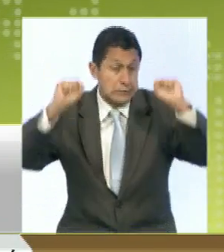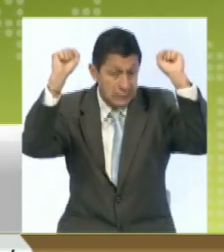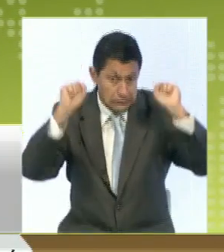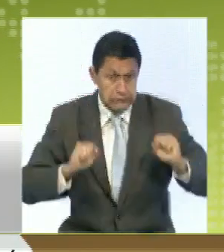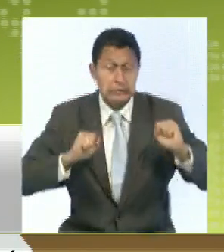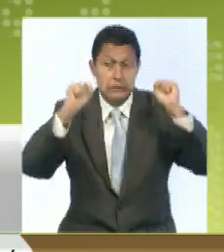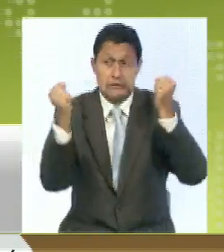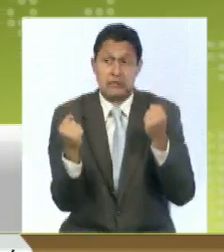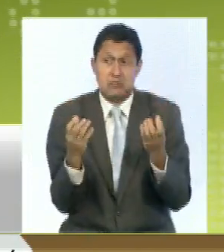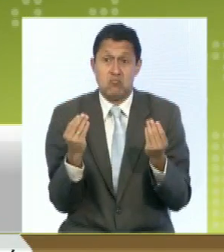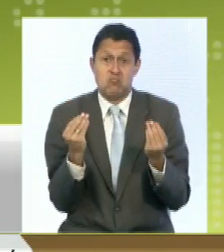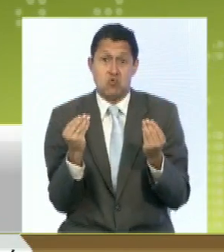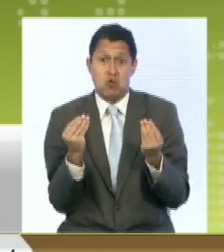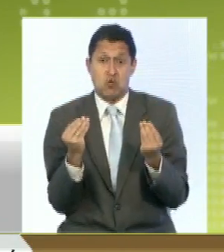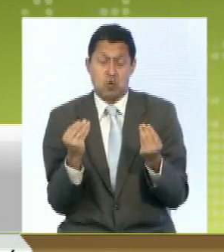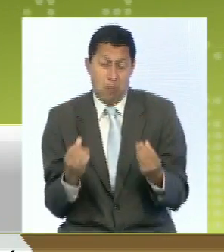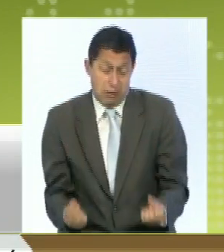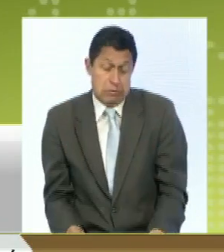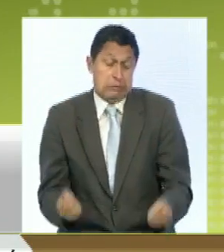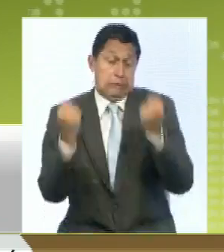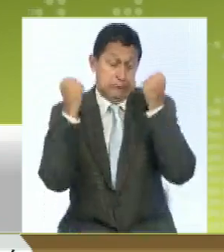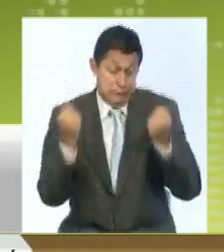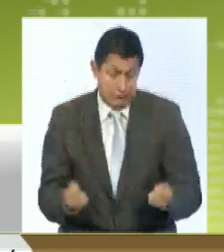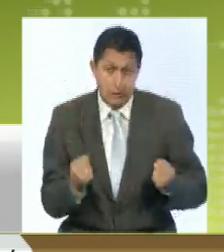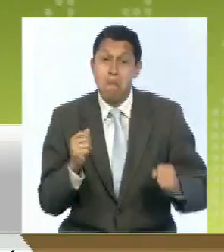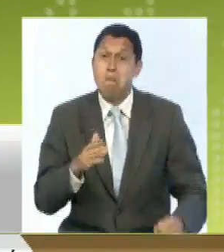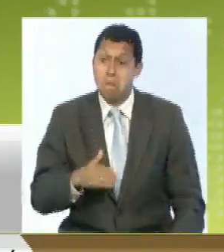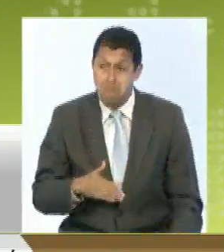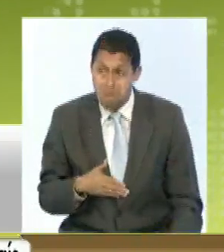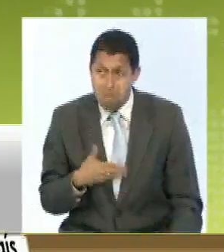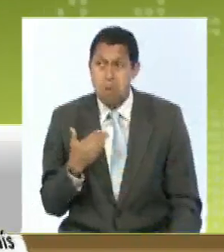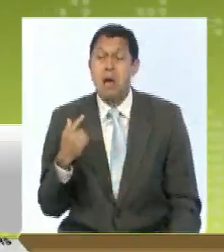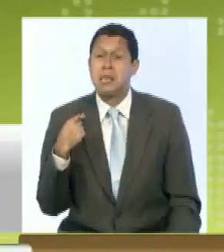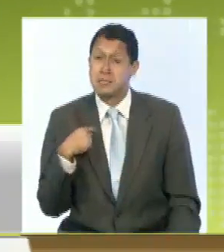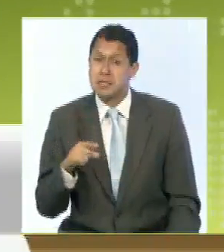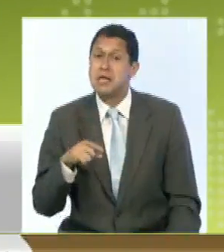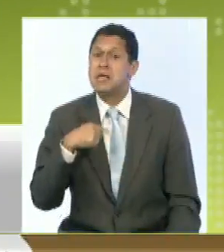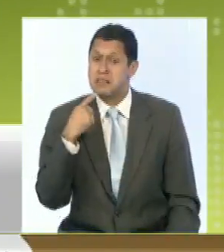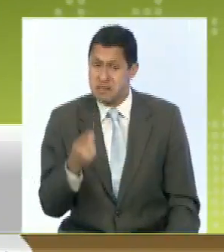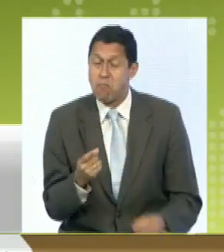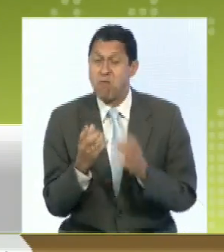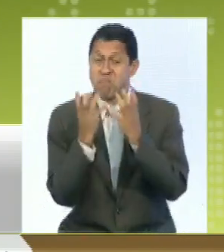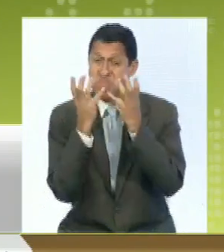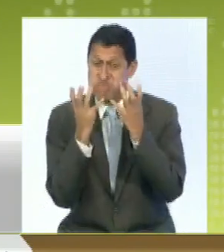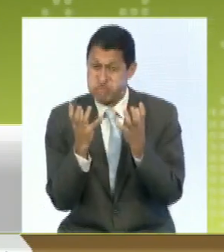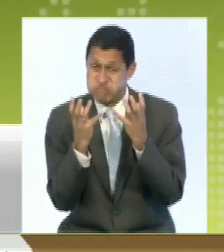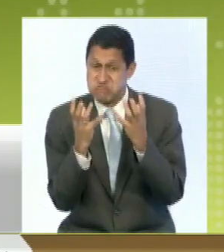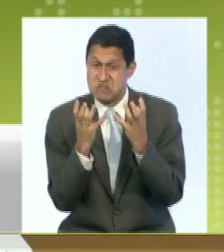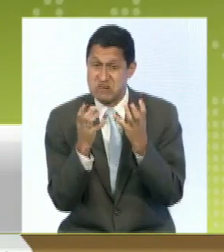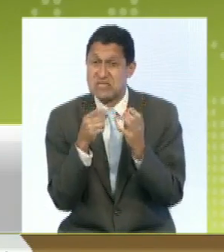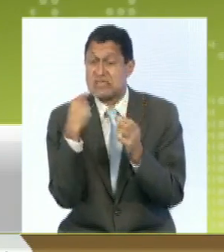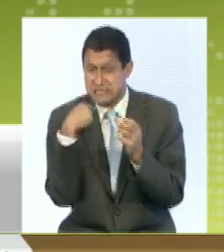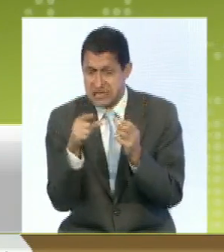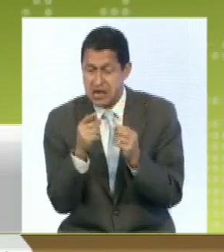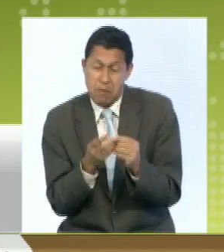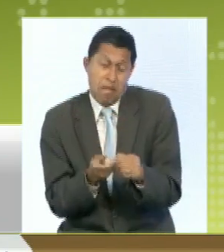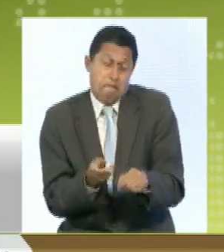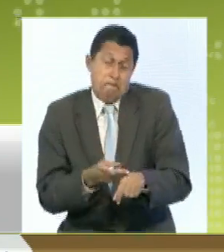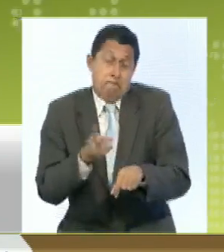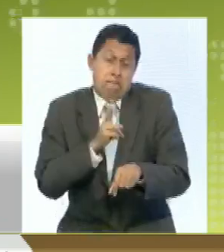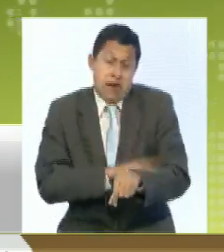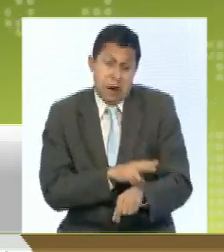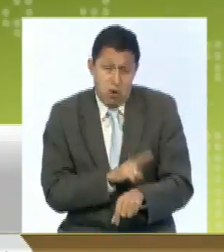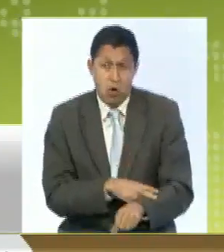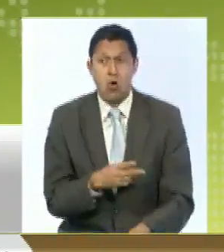de mucho mucho peso puede se pueden presentar varicocele incluso si tienen el varicocele pueden exacerbar lo ósea